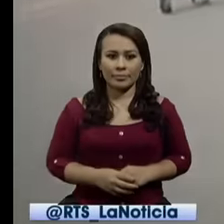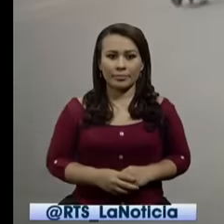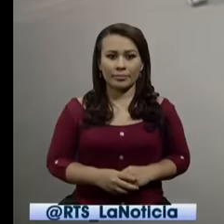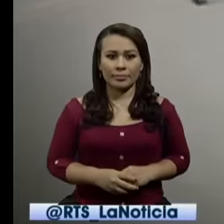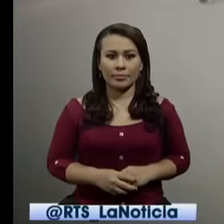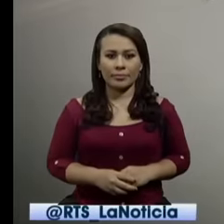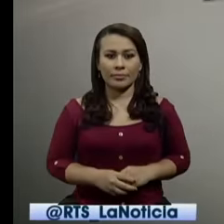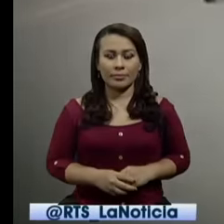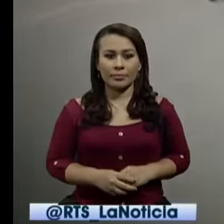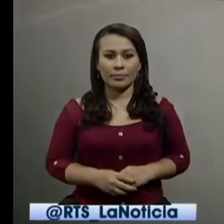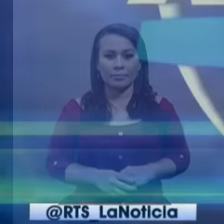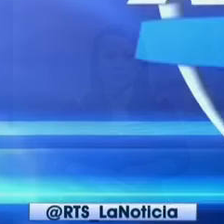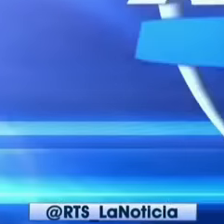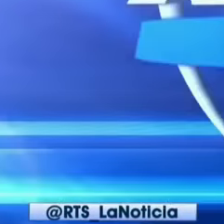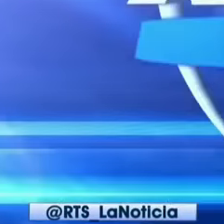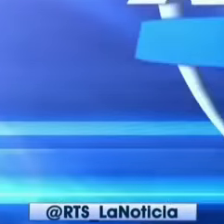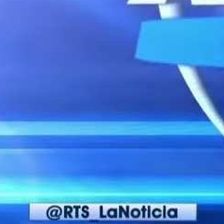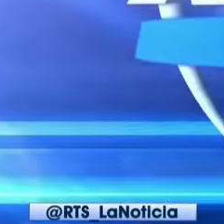Salazar